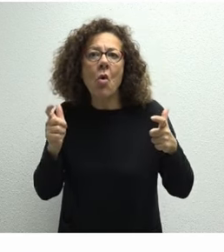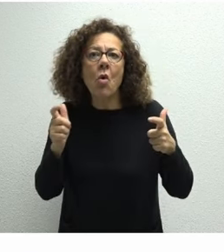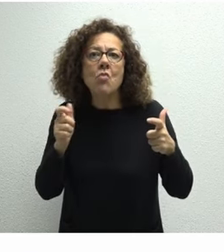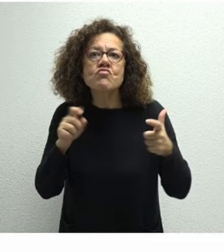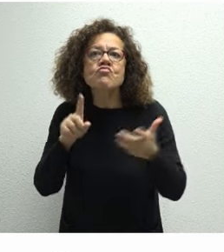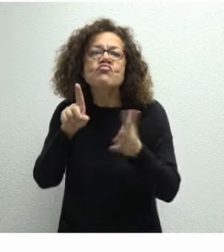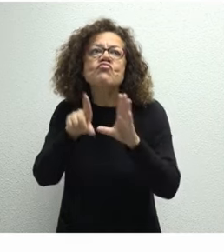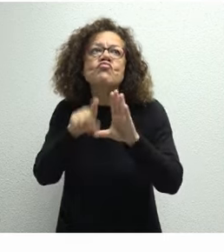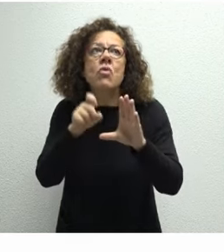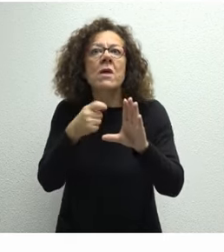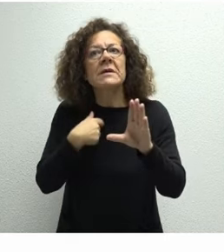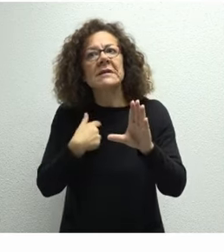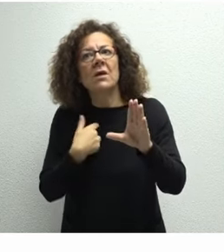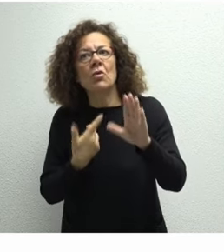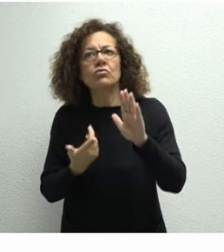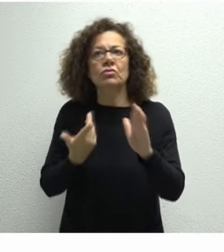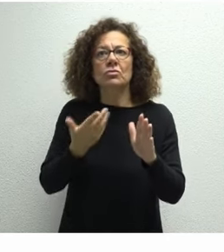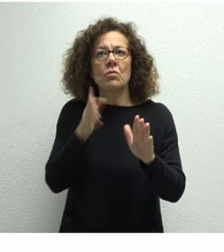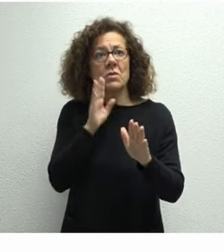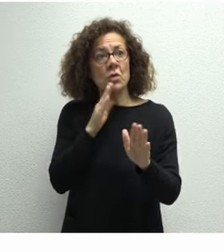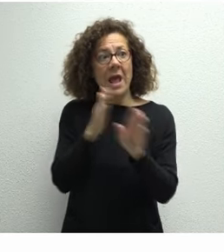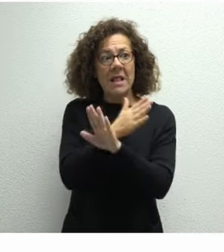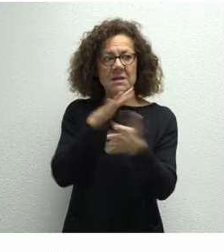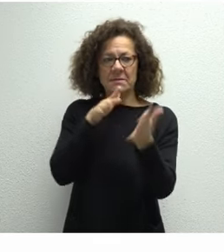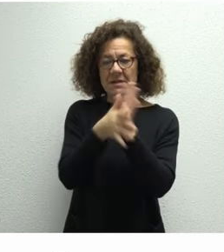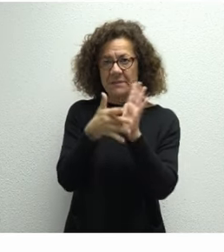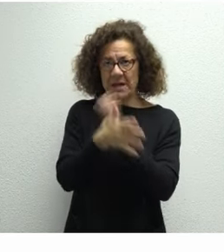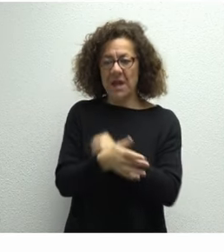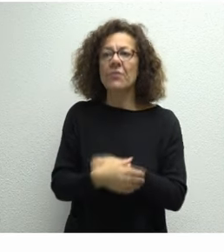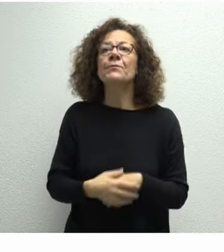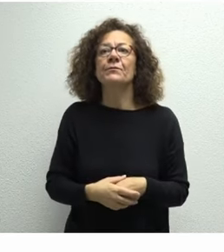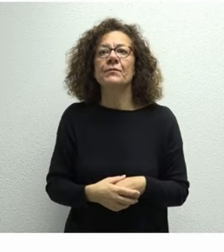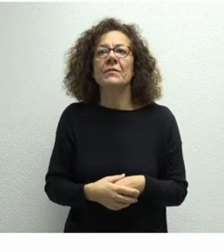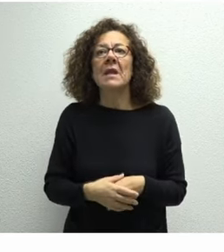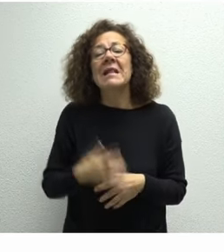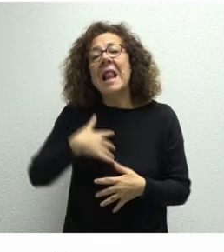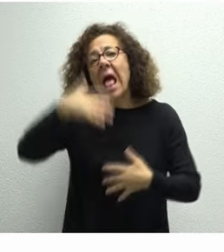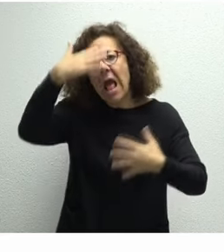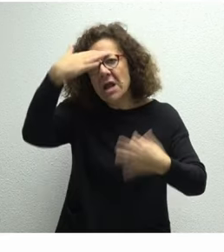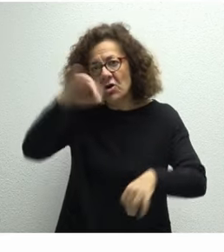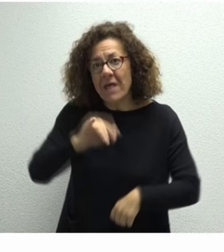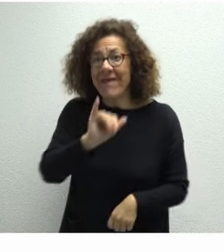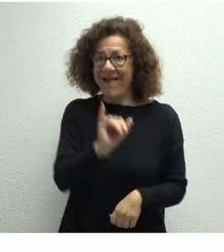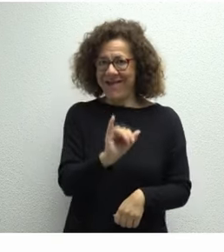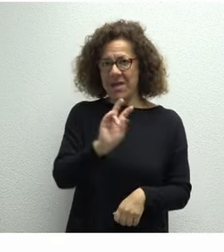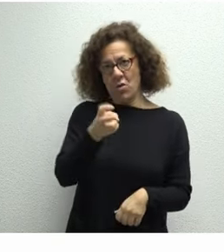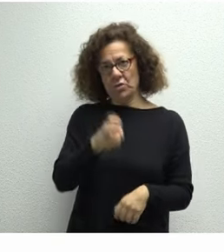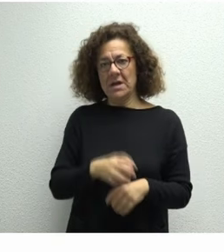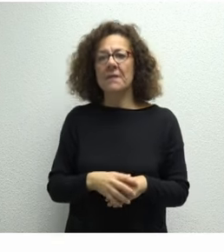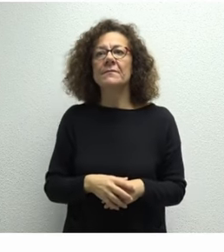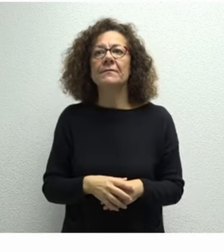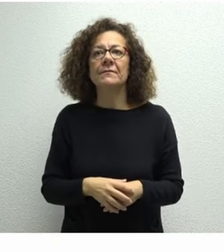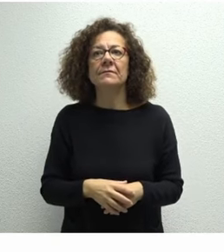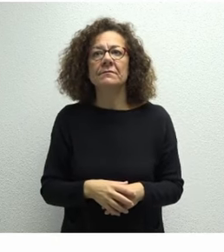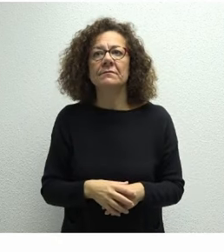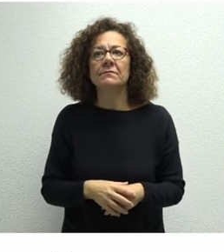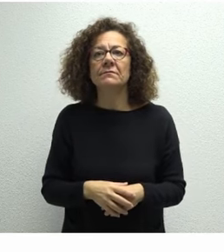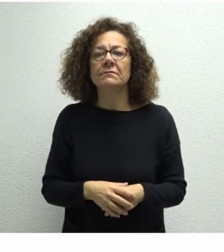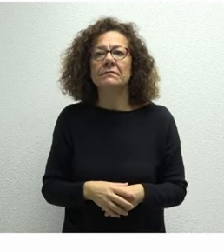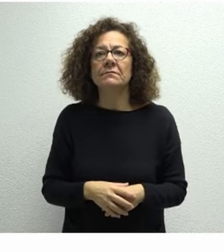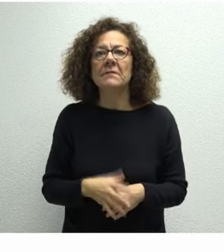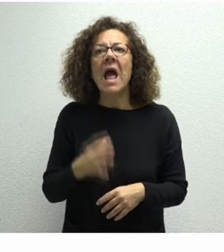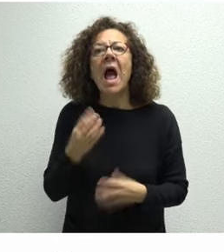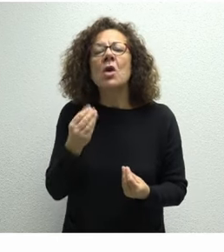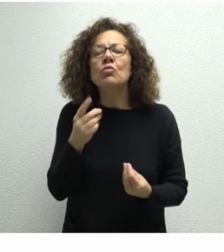vinculadas ciertos pilotajes como lo que hemos visto no bien sobre la ignorancia la otra y vale muchos